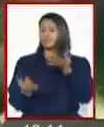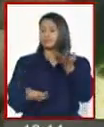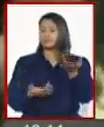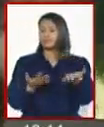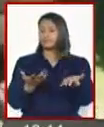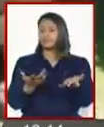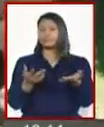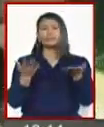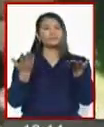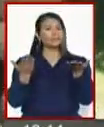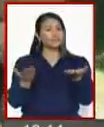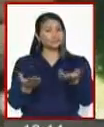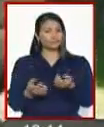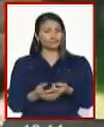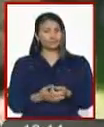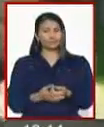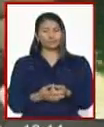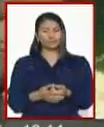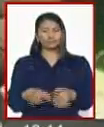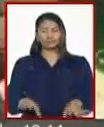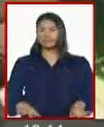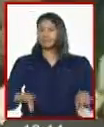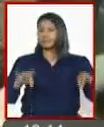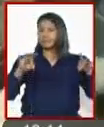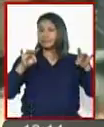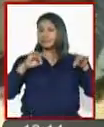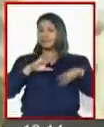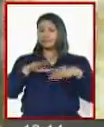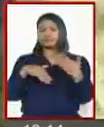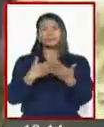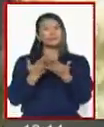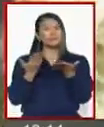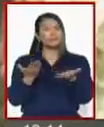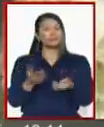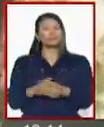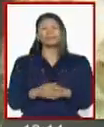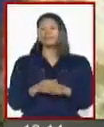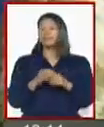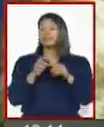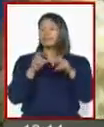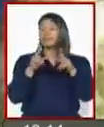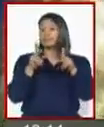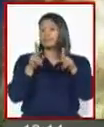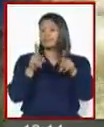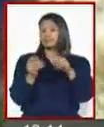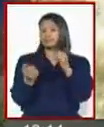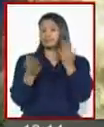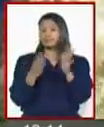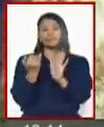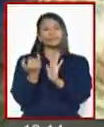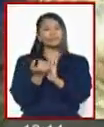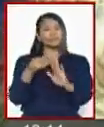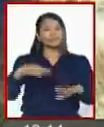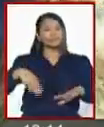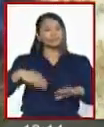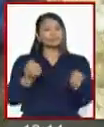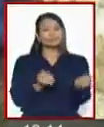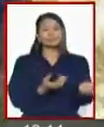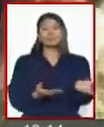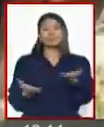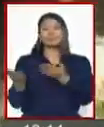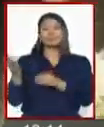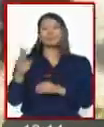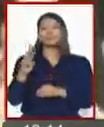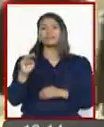y está la sábana, todo lo que lo había tapado. El fallecido, aún no identificado, fue trasladado hasta la morgue municipal